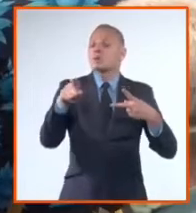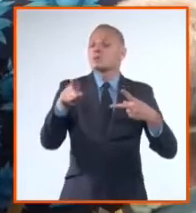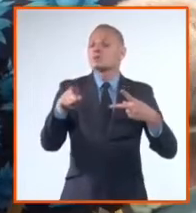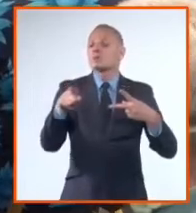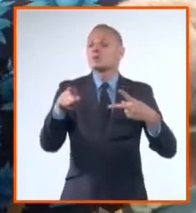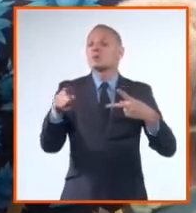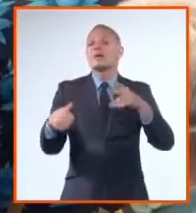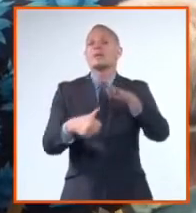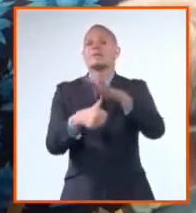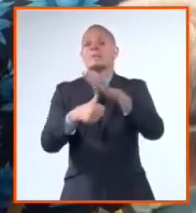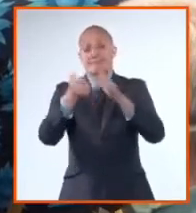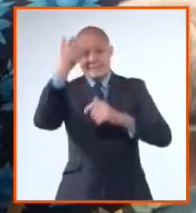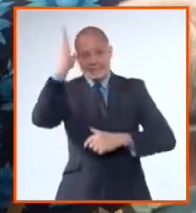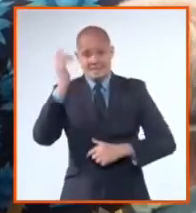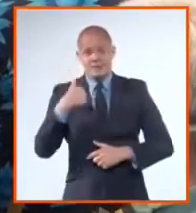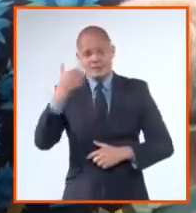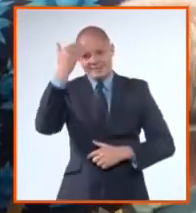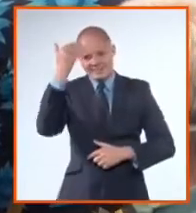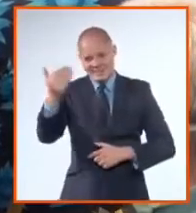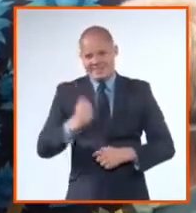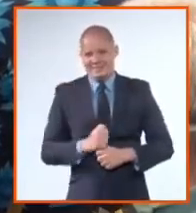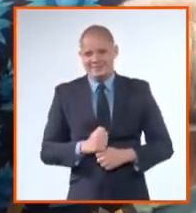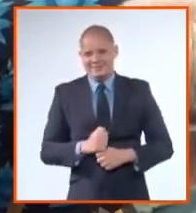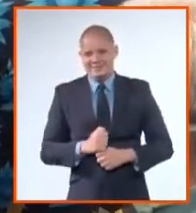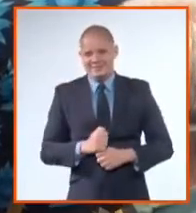presidente de la Academia, sino al presidente de la República,